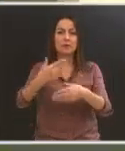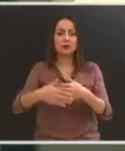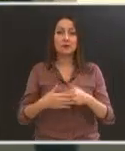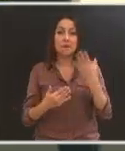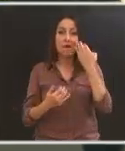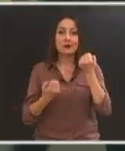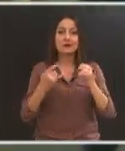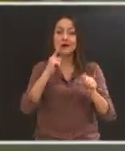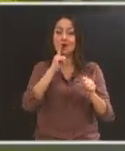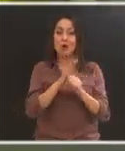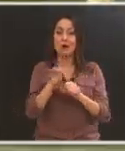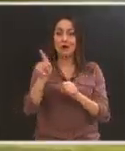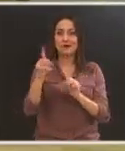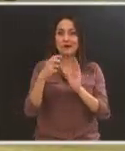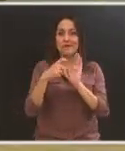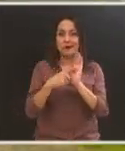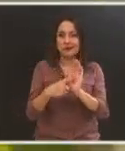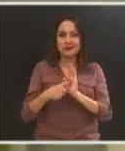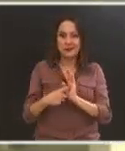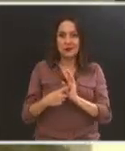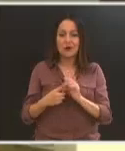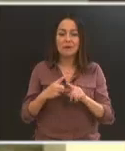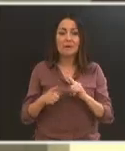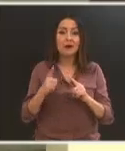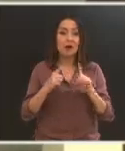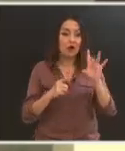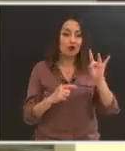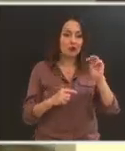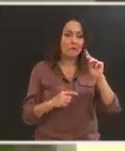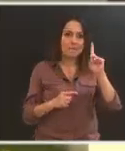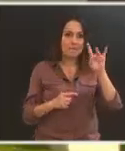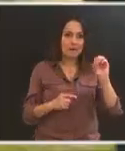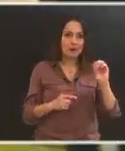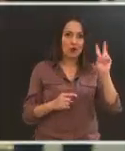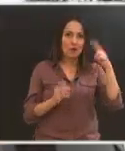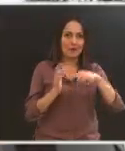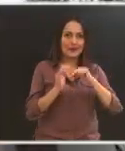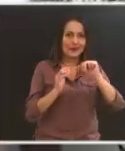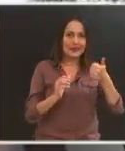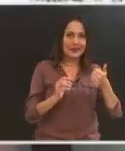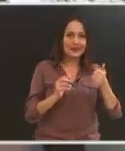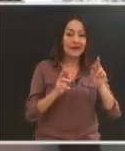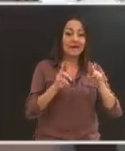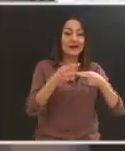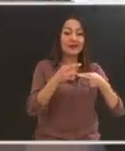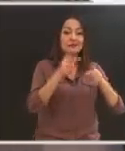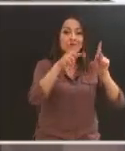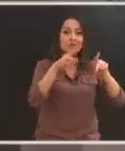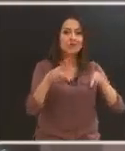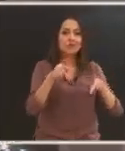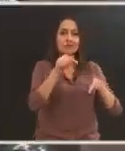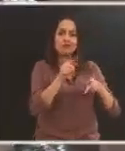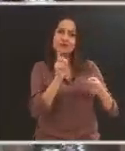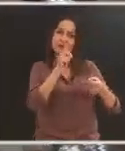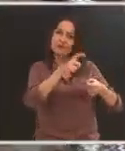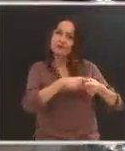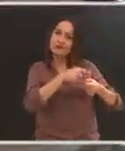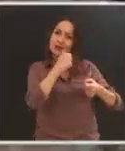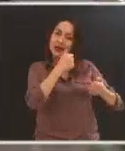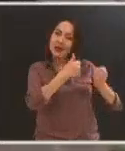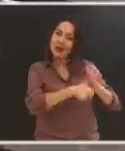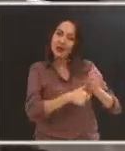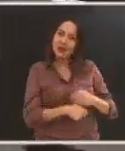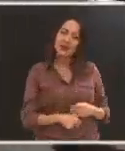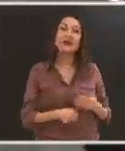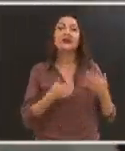ya cumplía con aquel requisito. Y para el 8 de marzo de 2010, el registro civil, entidad adscrita al ente electoral y